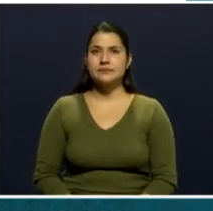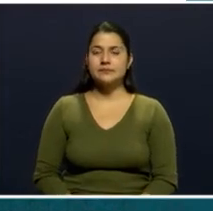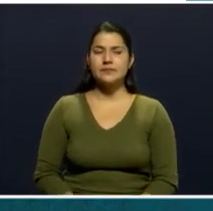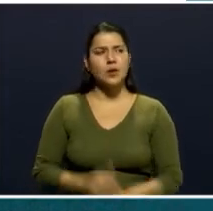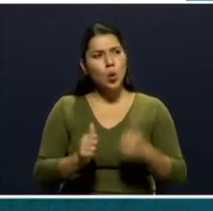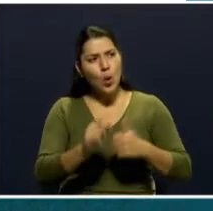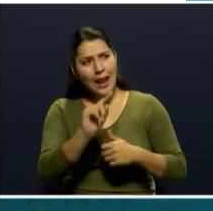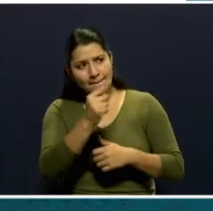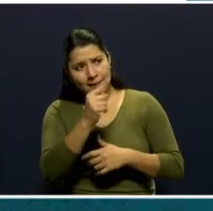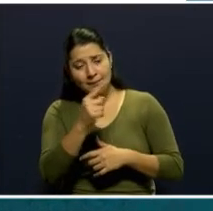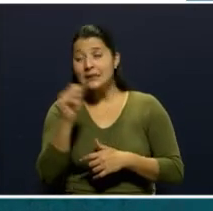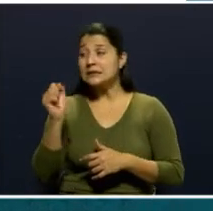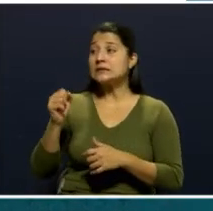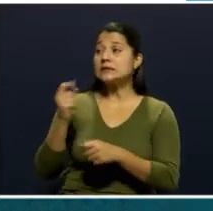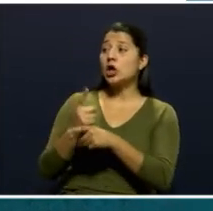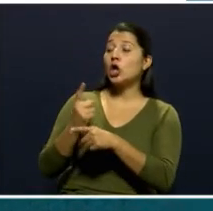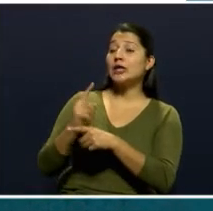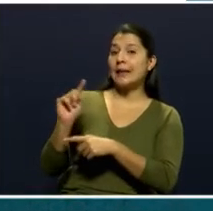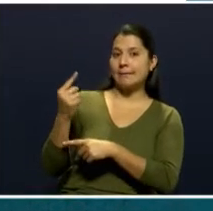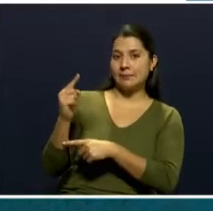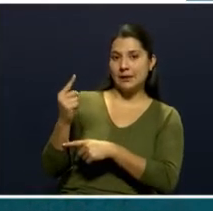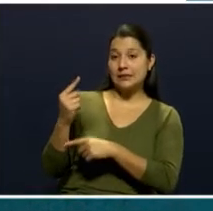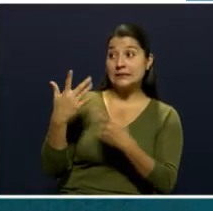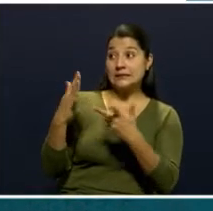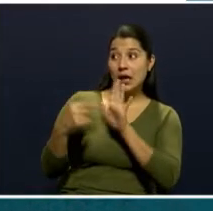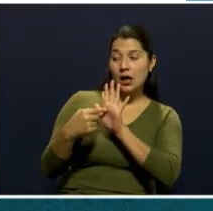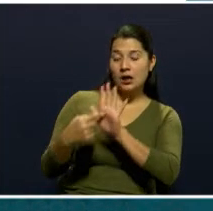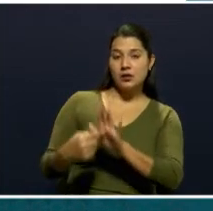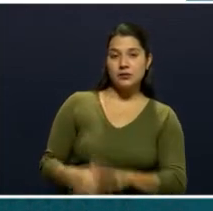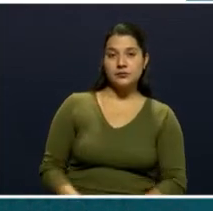Ahí está el aire, ya están en pantalla.